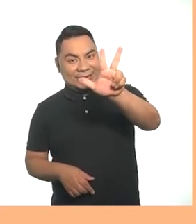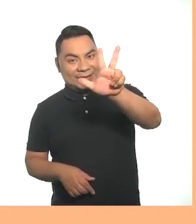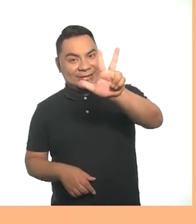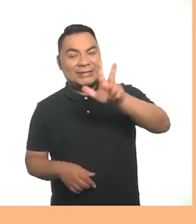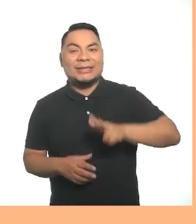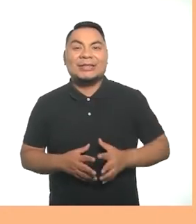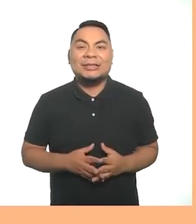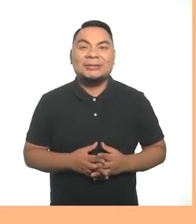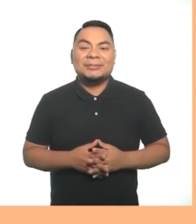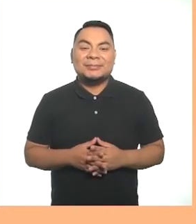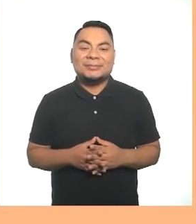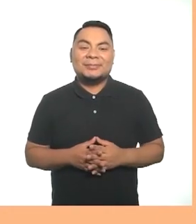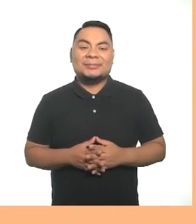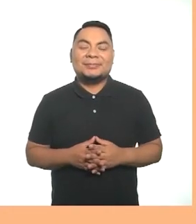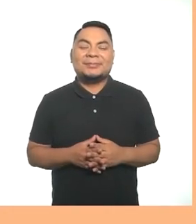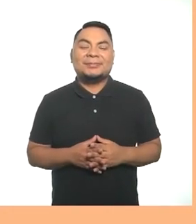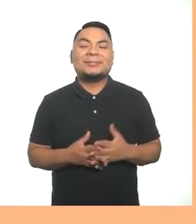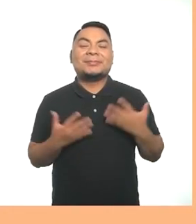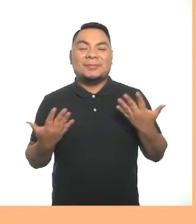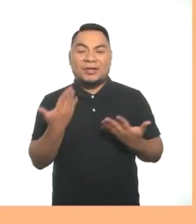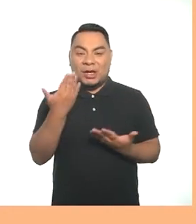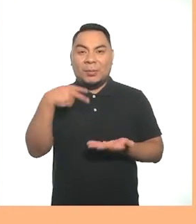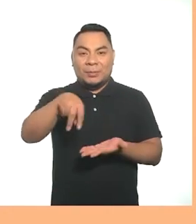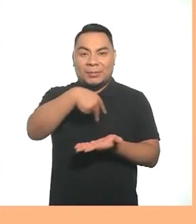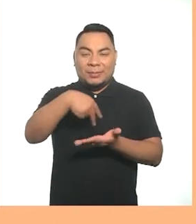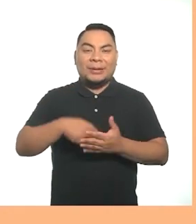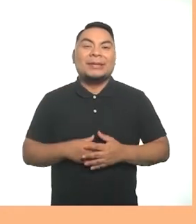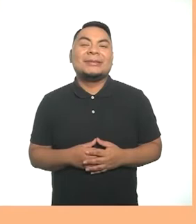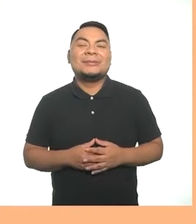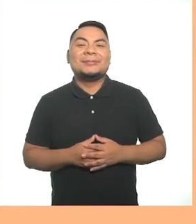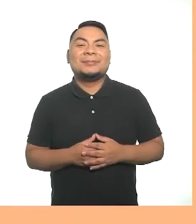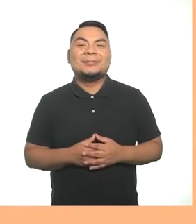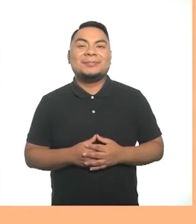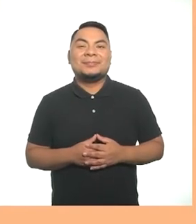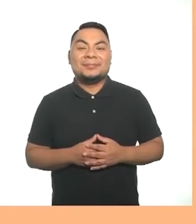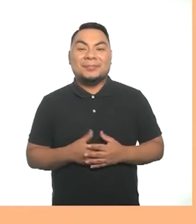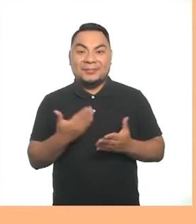las tres. ¡Paso seguro!